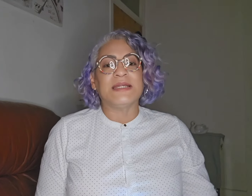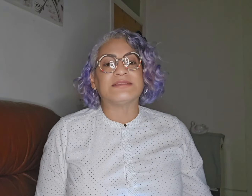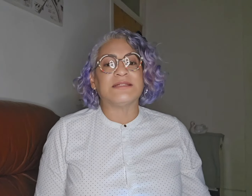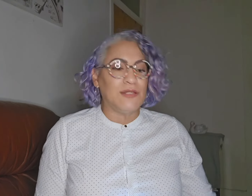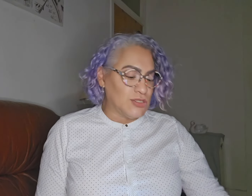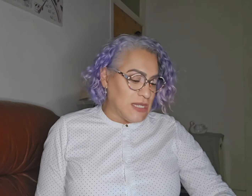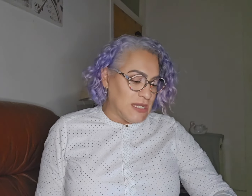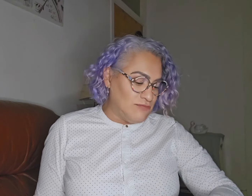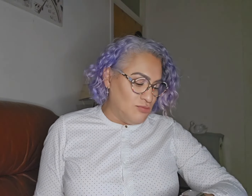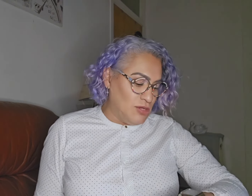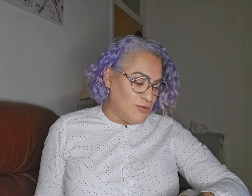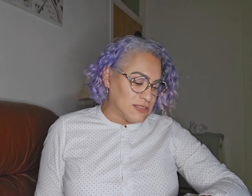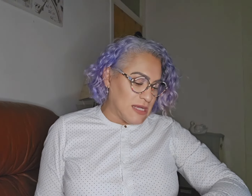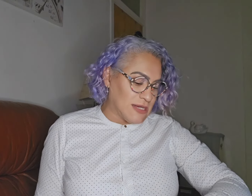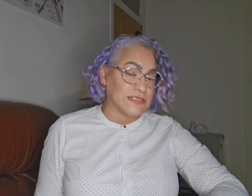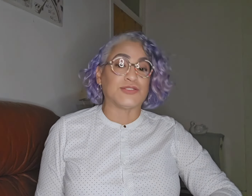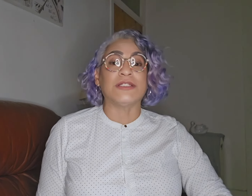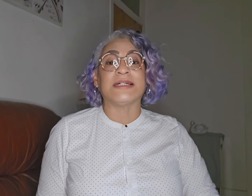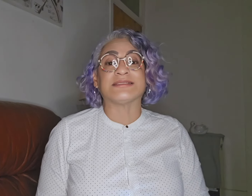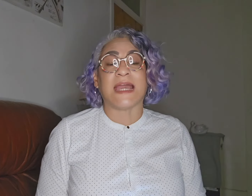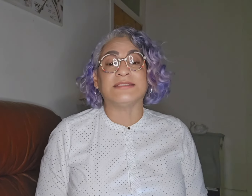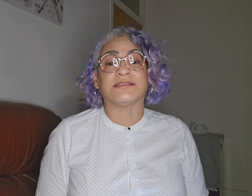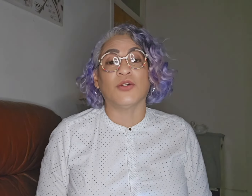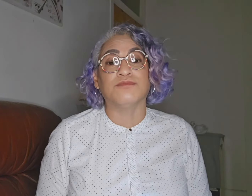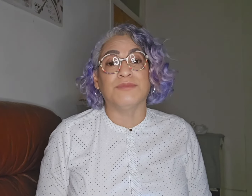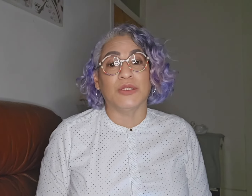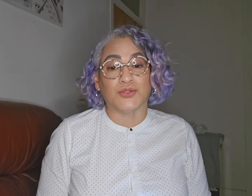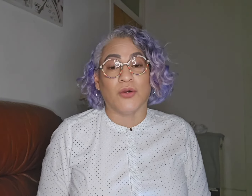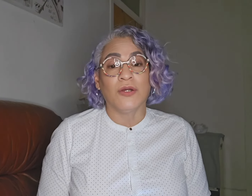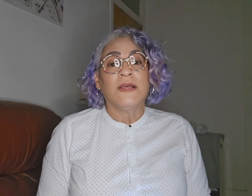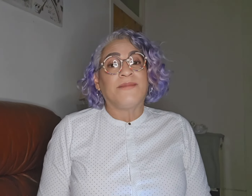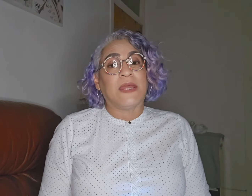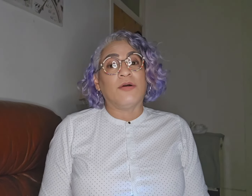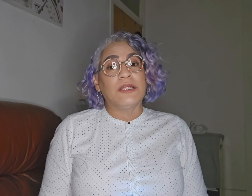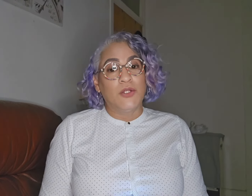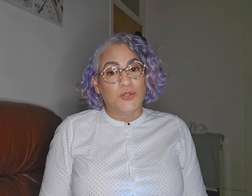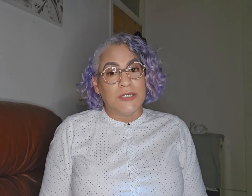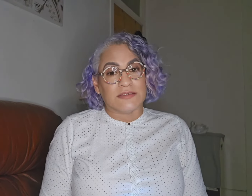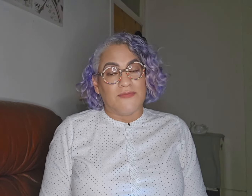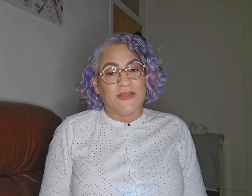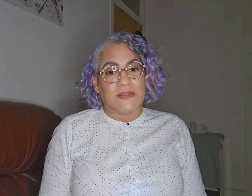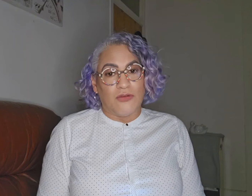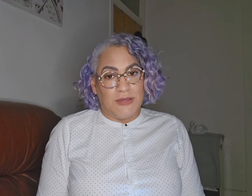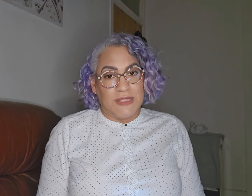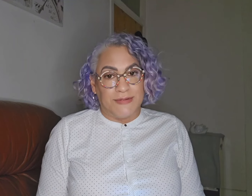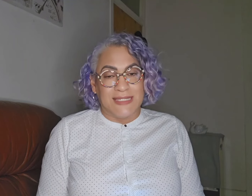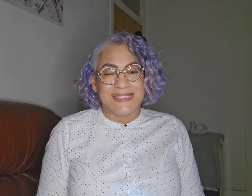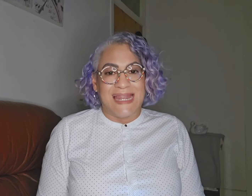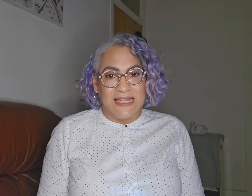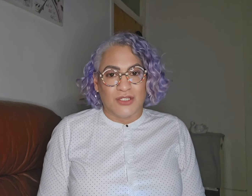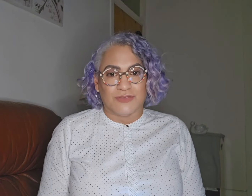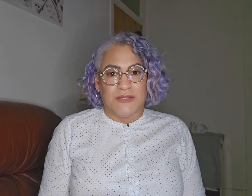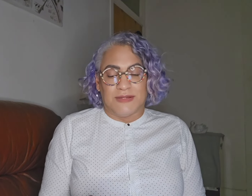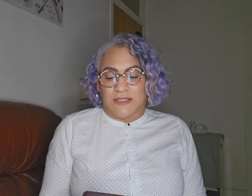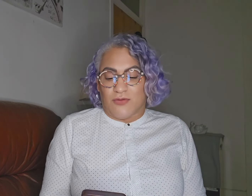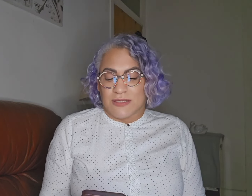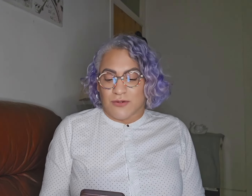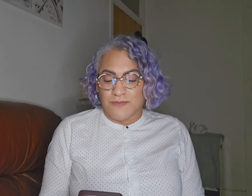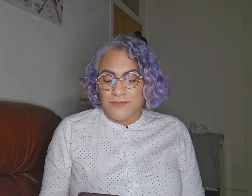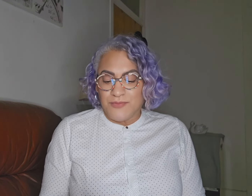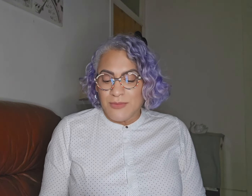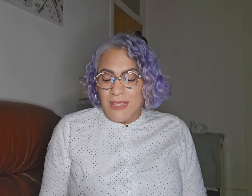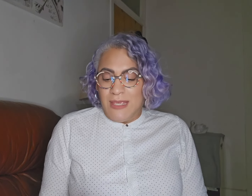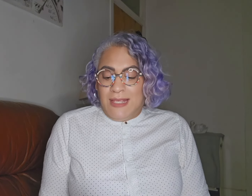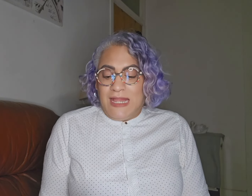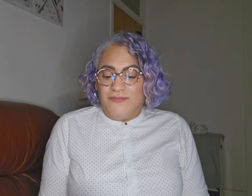¿Qué tal, amigas y amigos? Tengan muy buenas tardes. Son las 6:01 de hoy, lunes 29 de abril del año